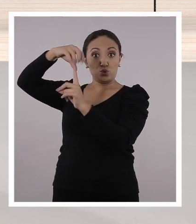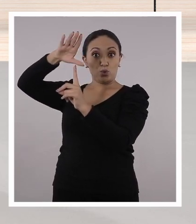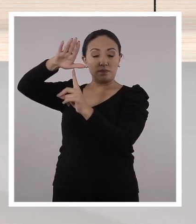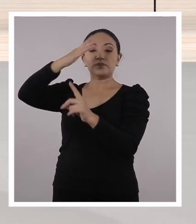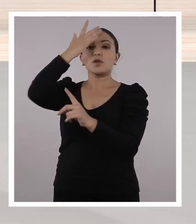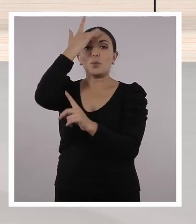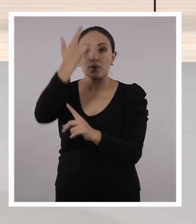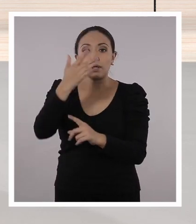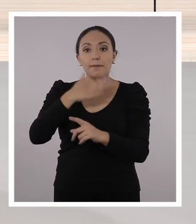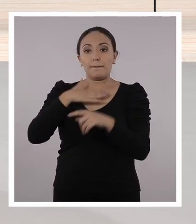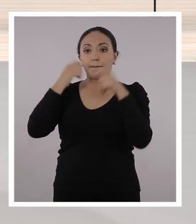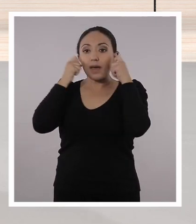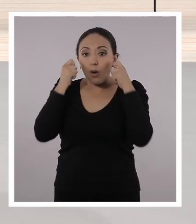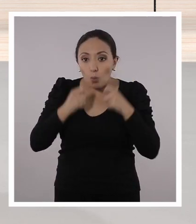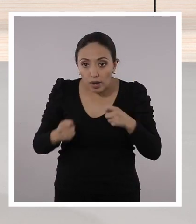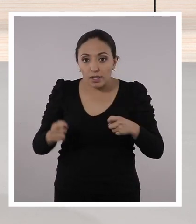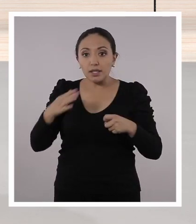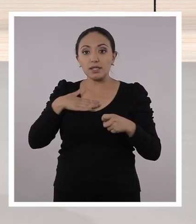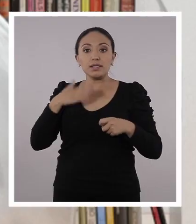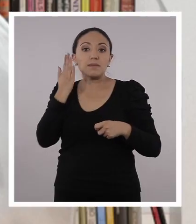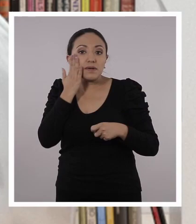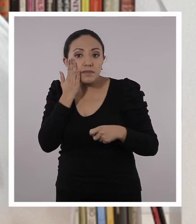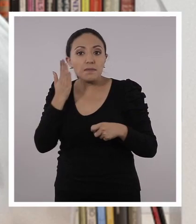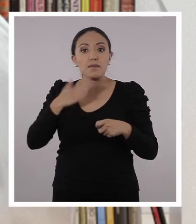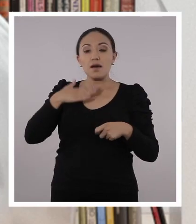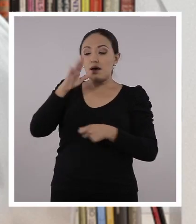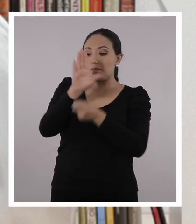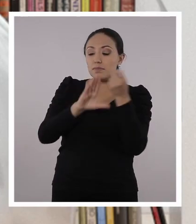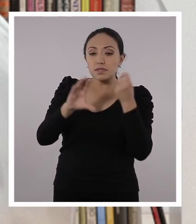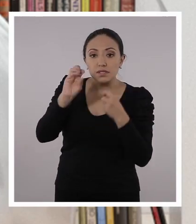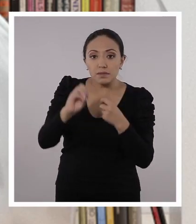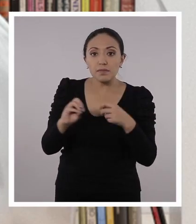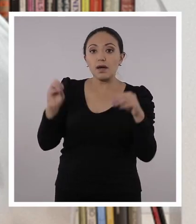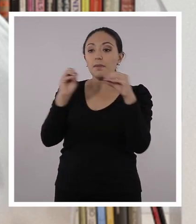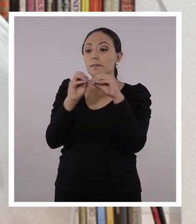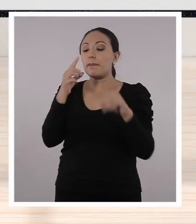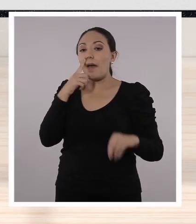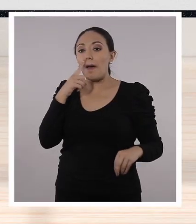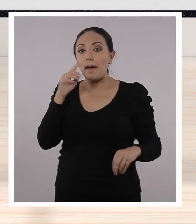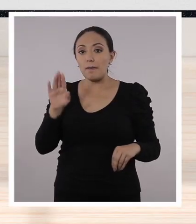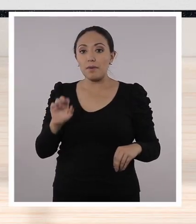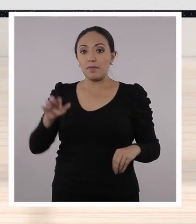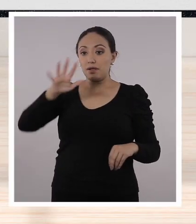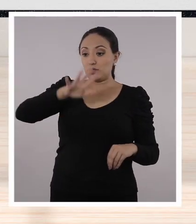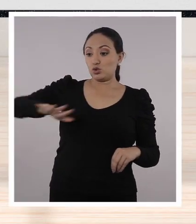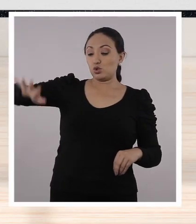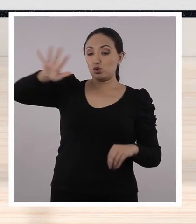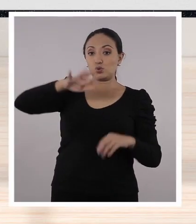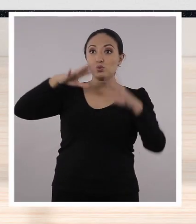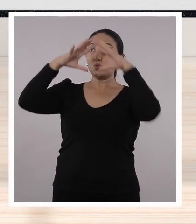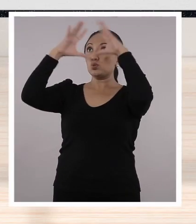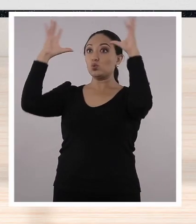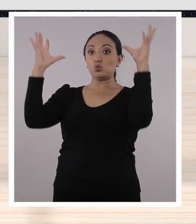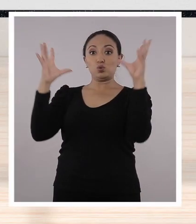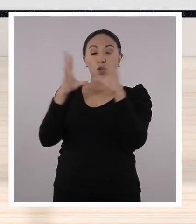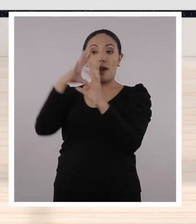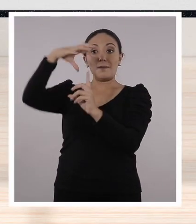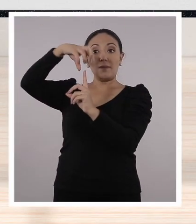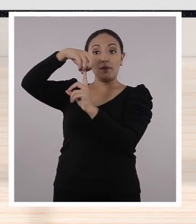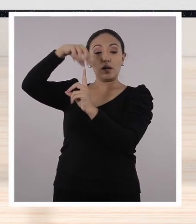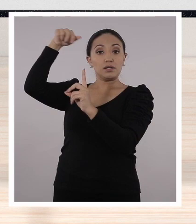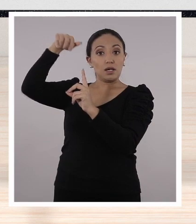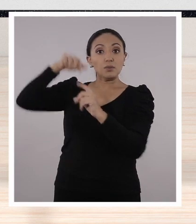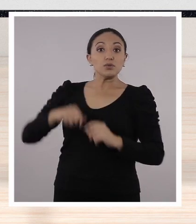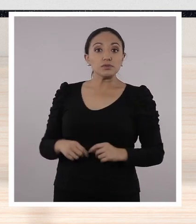qué le muestro esta foto. Aquí yo estoy con mi abuelita, con mi mamá, con mis hermanos y con mi papá. Aquí tengo todo este